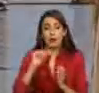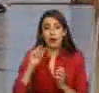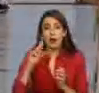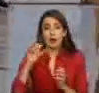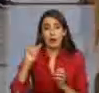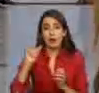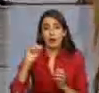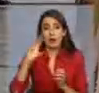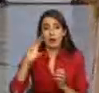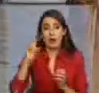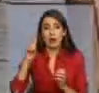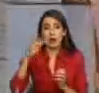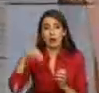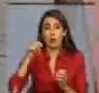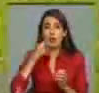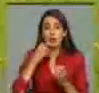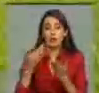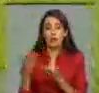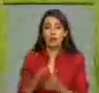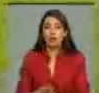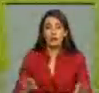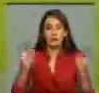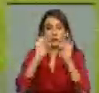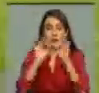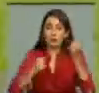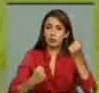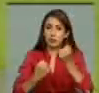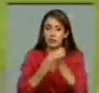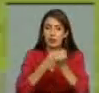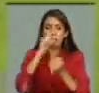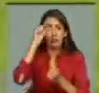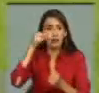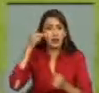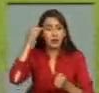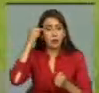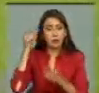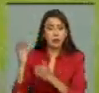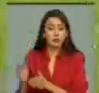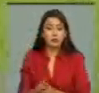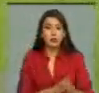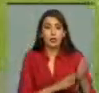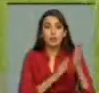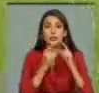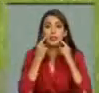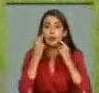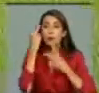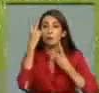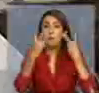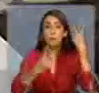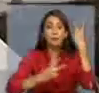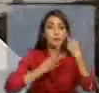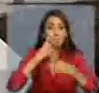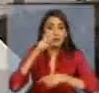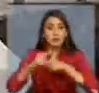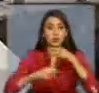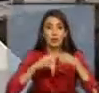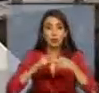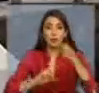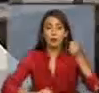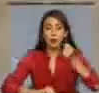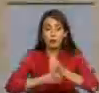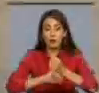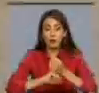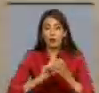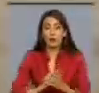del apoyo gubernamental, es imprescindible que los ciudadanos acudan a la excursión mientras ayudan al sustento de los